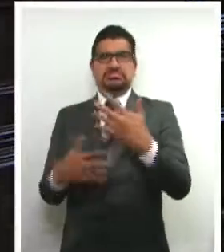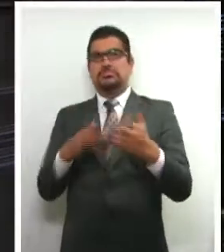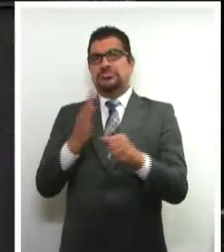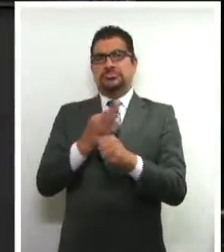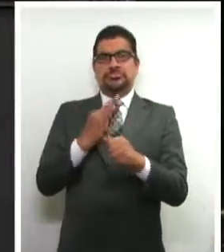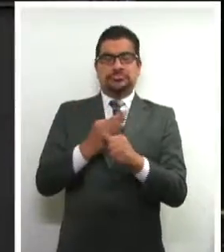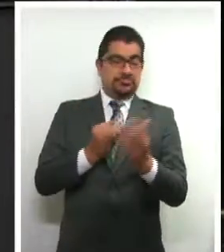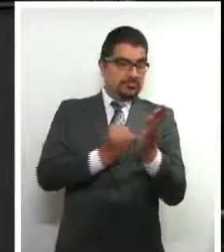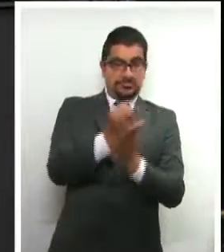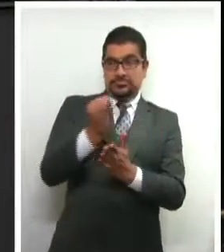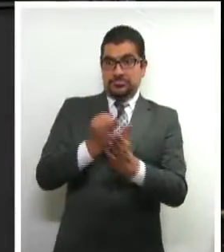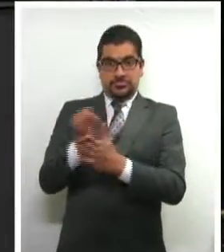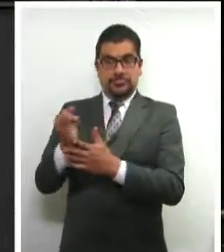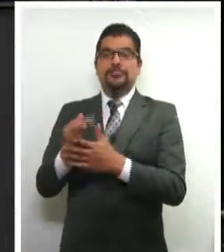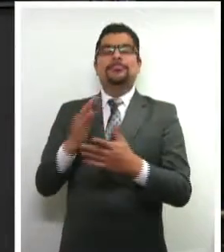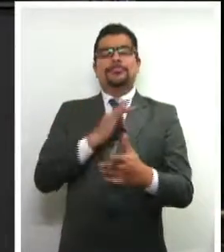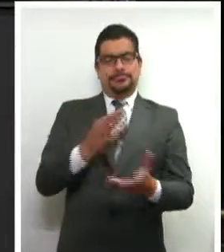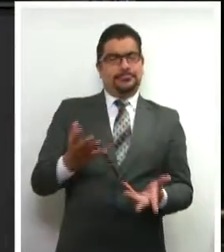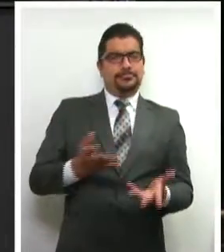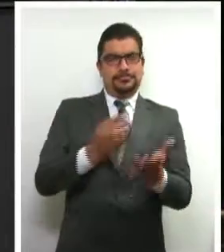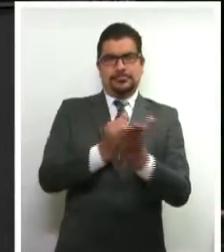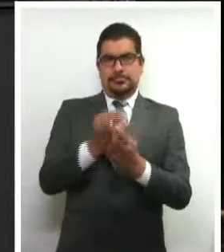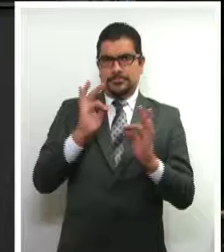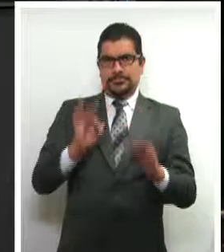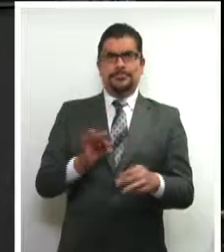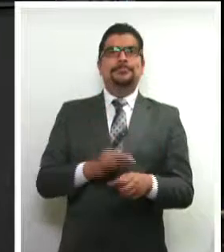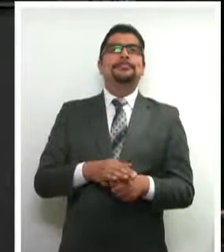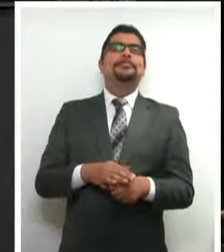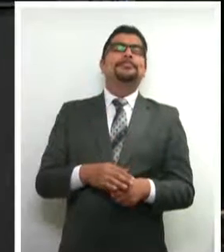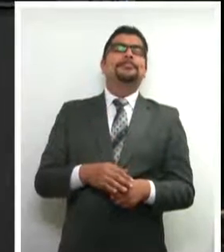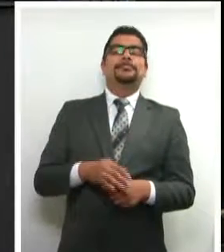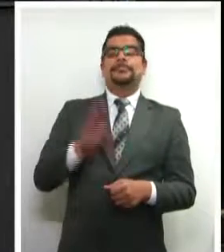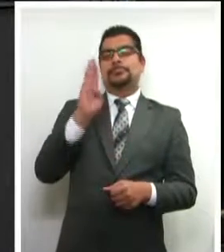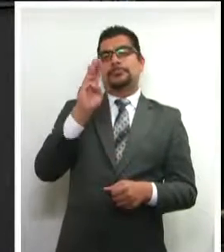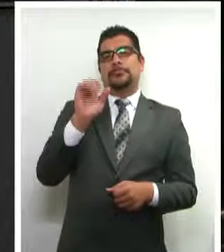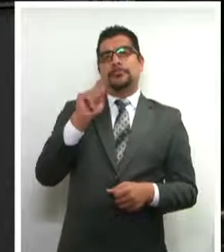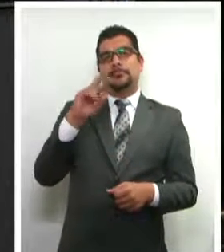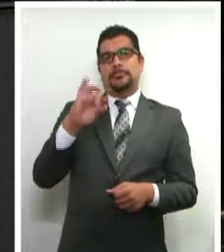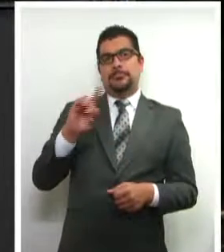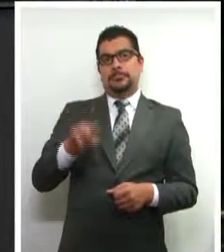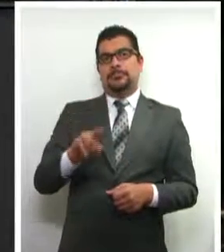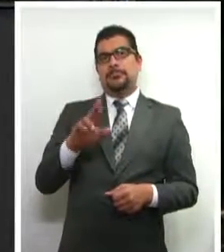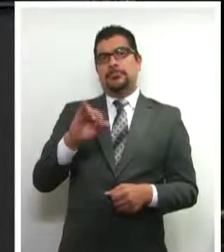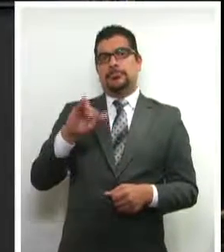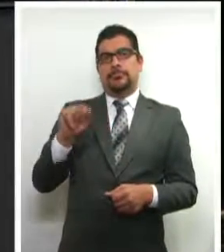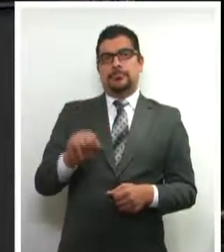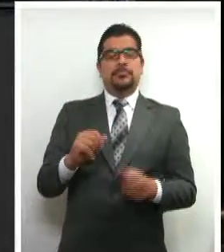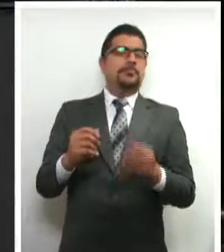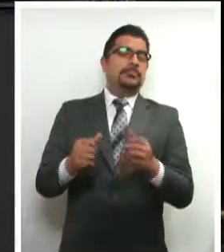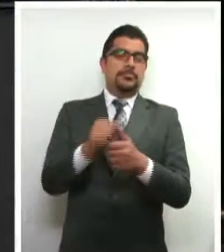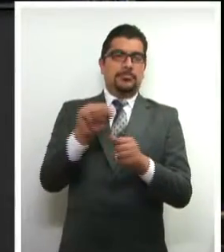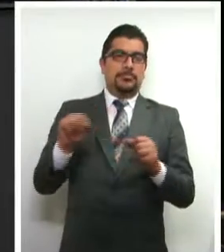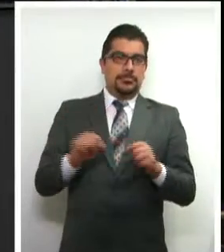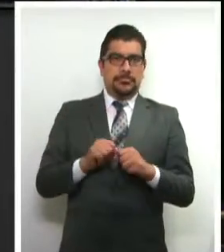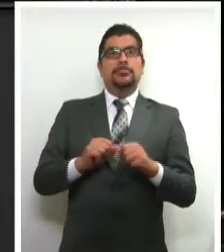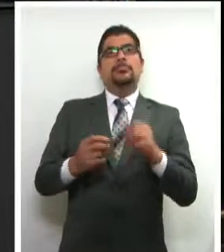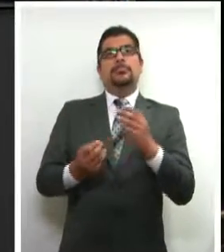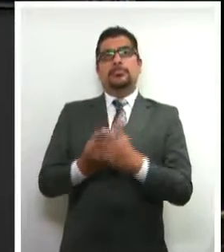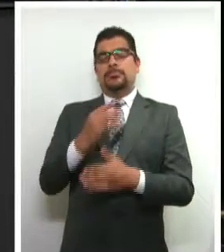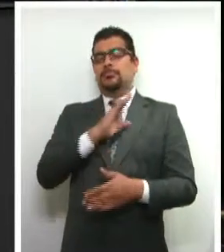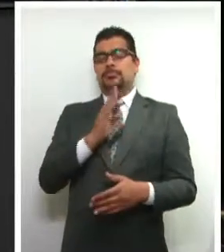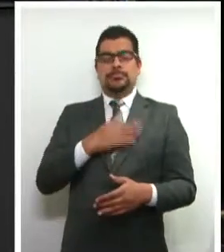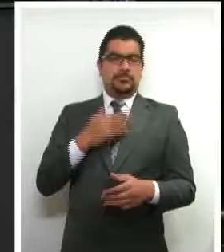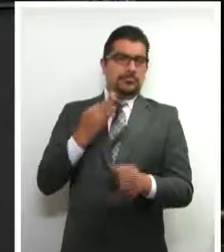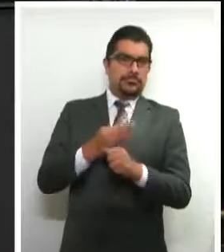en las decisiones. Beatriz Rojas, en su obra Las ciudades novohispanas, comenta en la